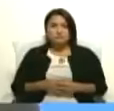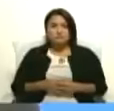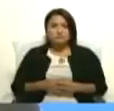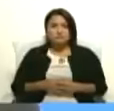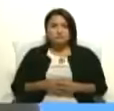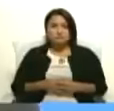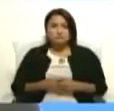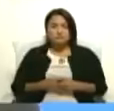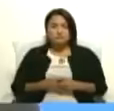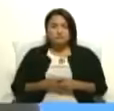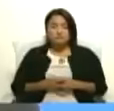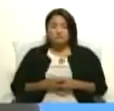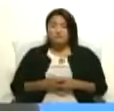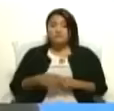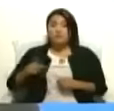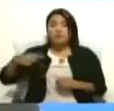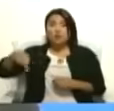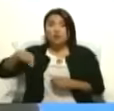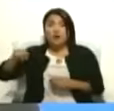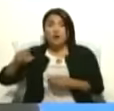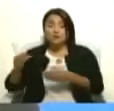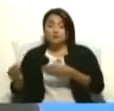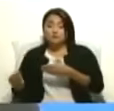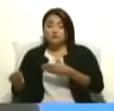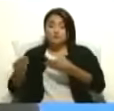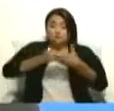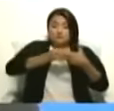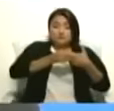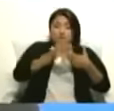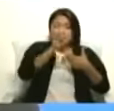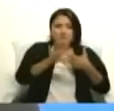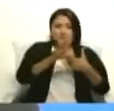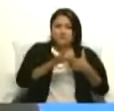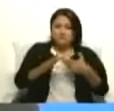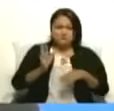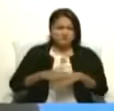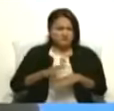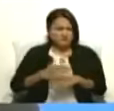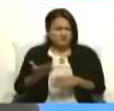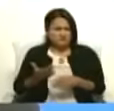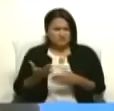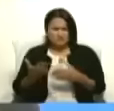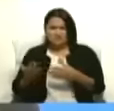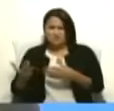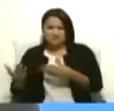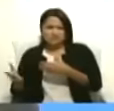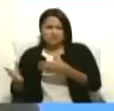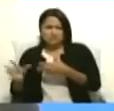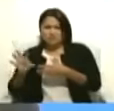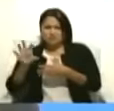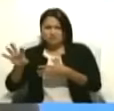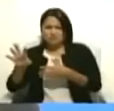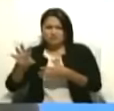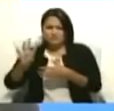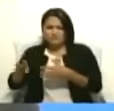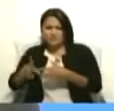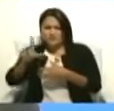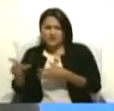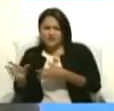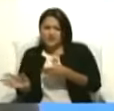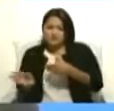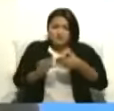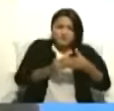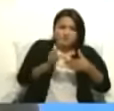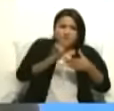nosotros decidiéramos anexionar noos Lara o anexionar zulia o